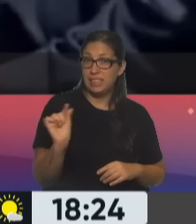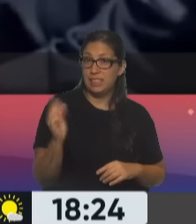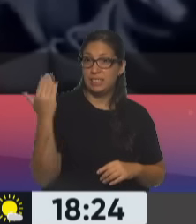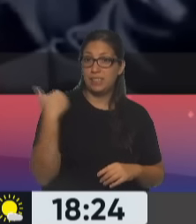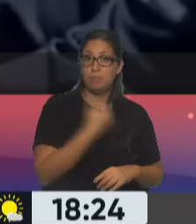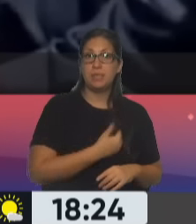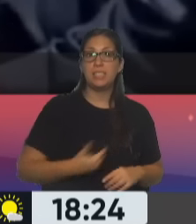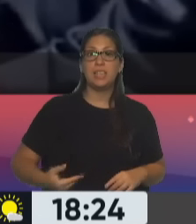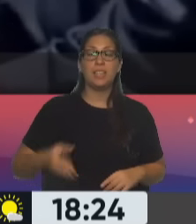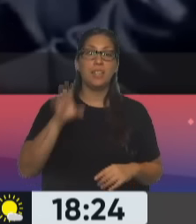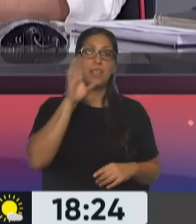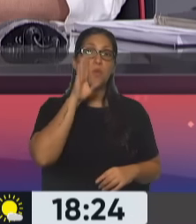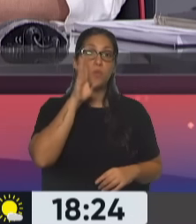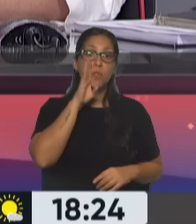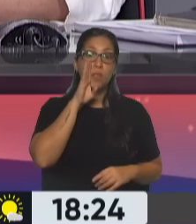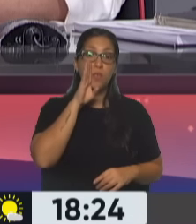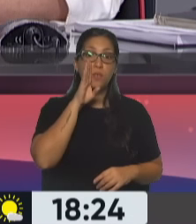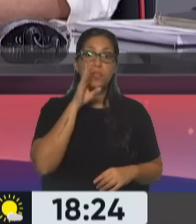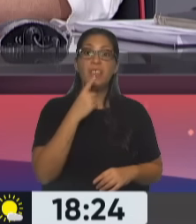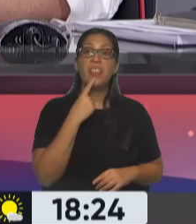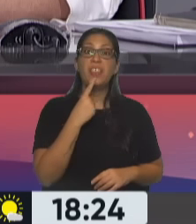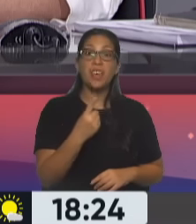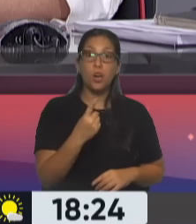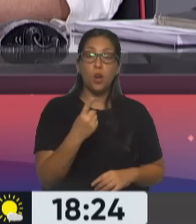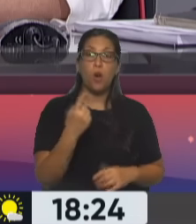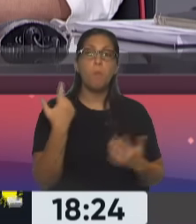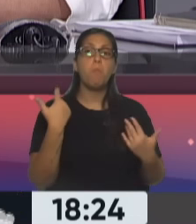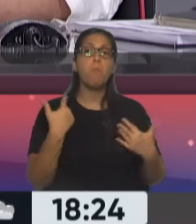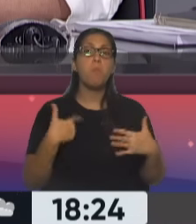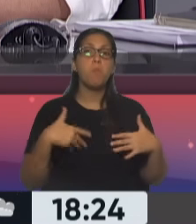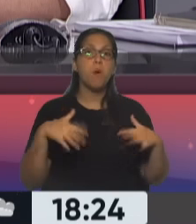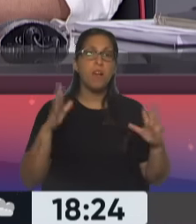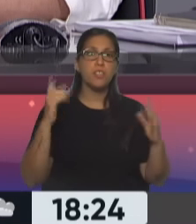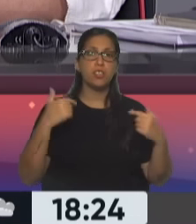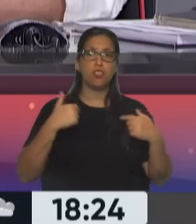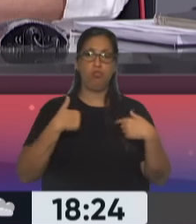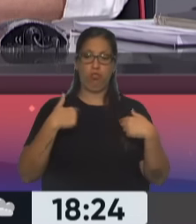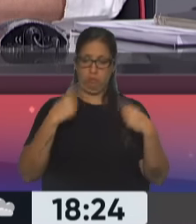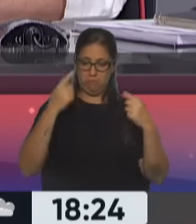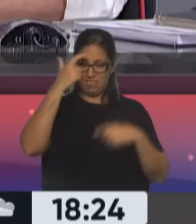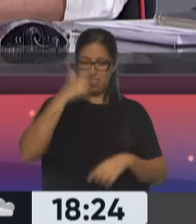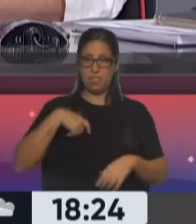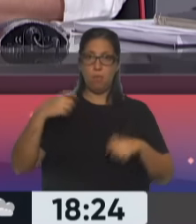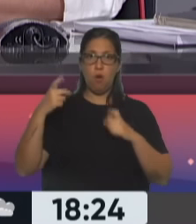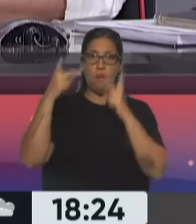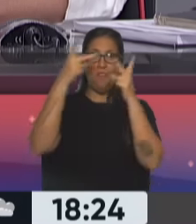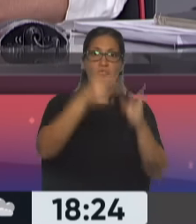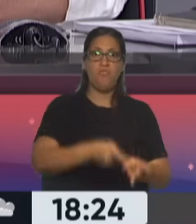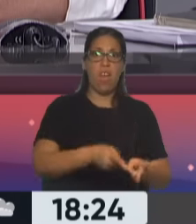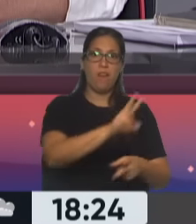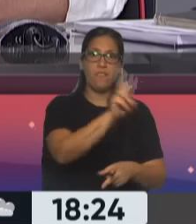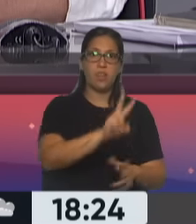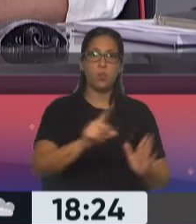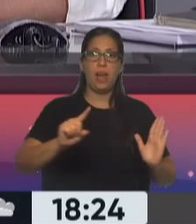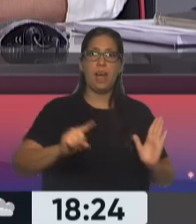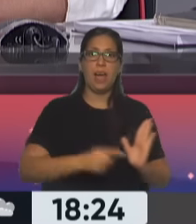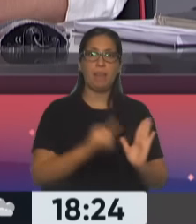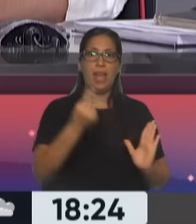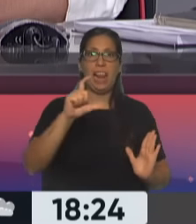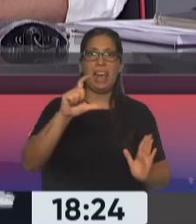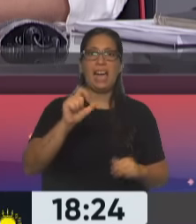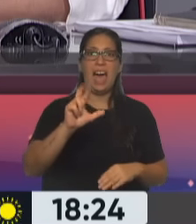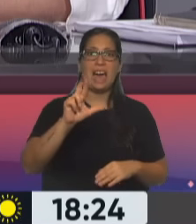presidente de Estados Unidos dijo, puede ser que viaje a Caracas. Sí, exacto. Así que todavía obviamente no hay fecha, lo